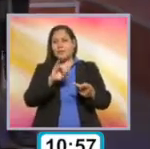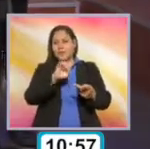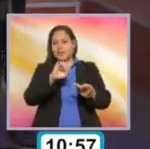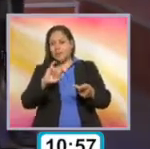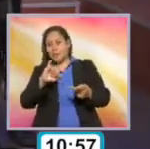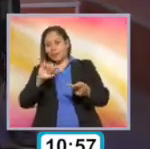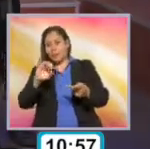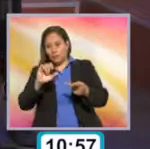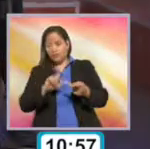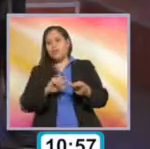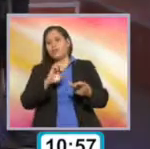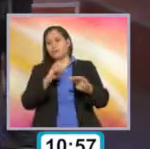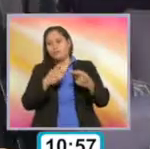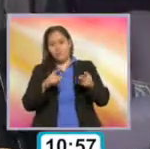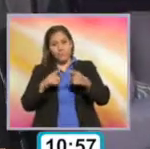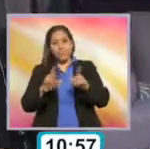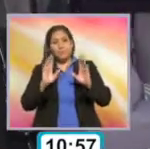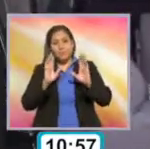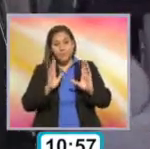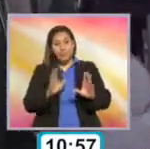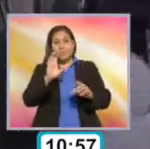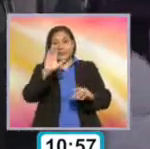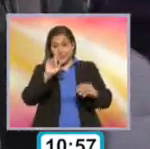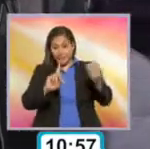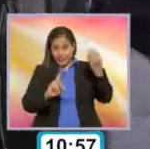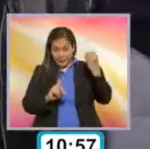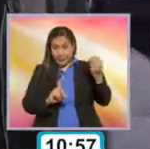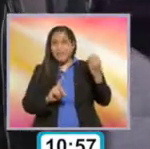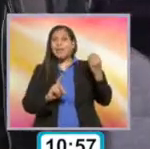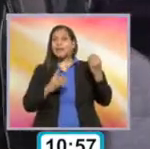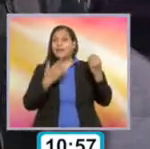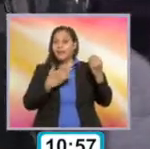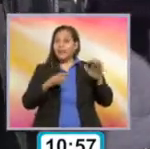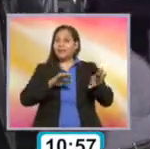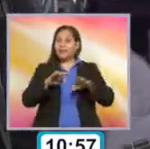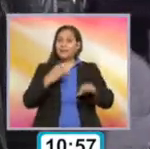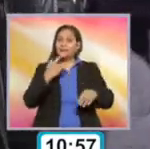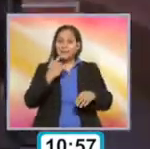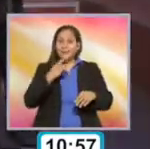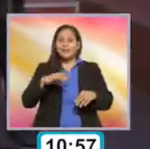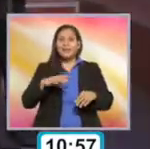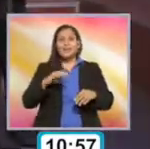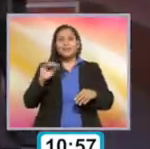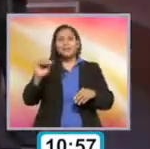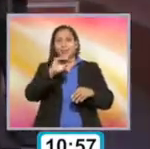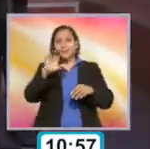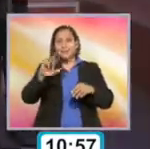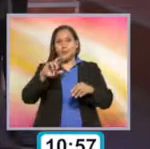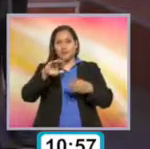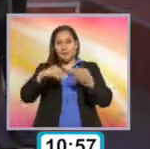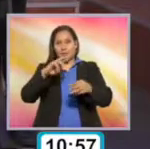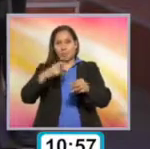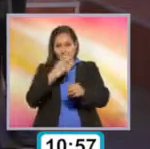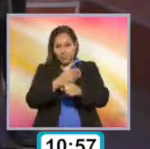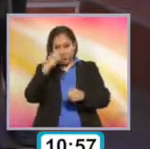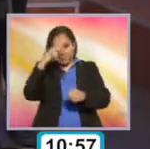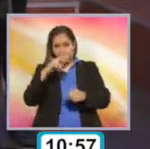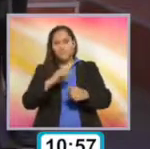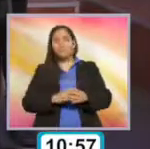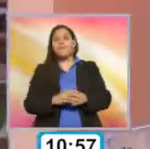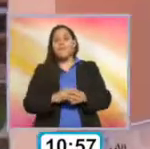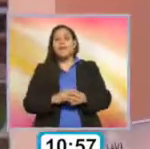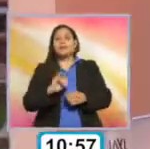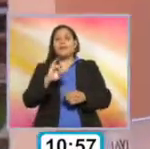este género musical, pues ya tienen el disco. Ya. Ahora sí a darle fuerte por toda Ya, la ya, República ya. Mexicana y por donde se preste, ¿no? Claro que